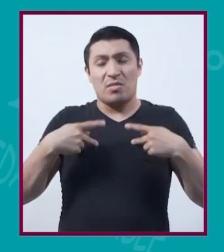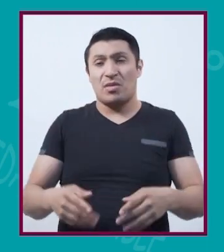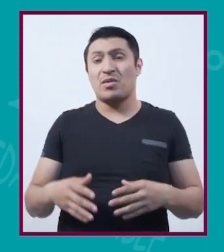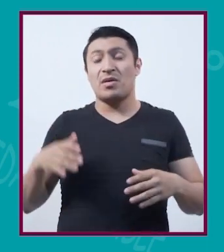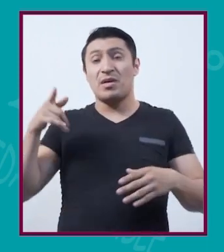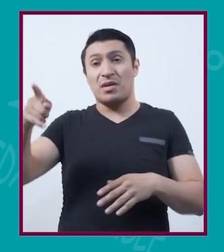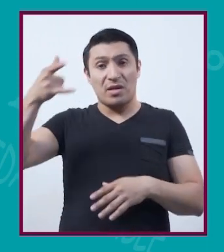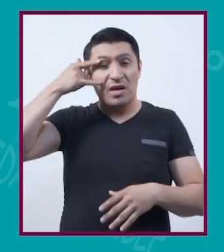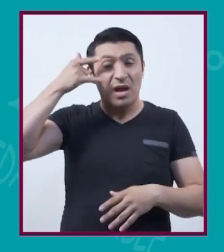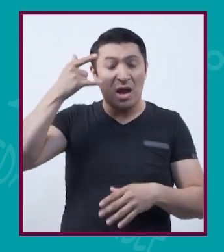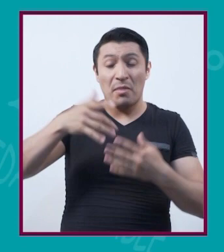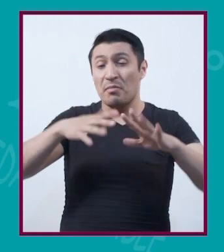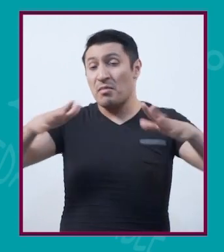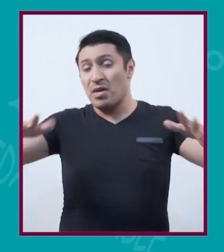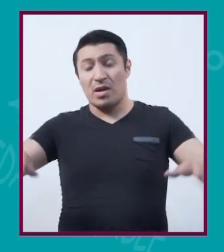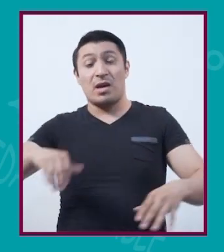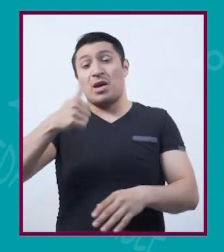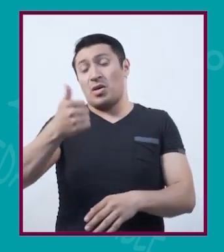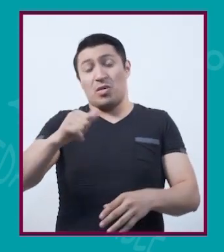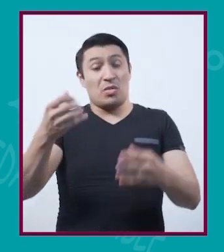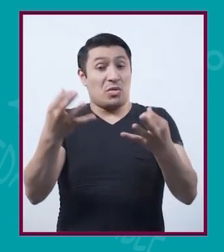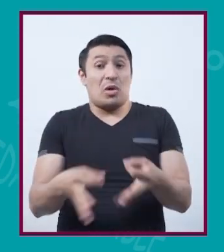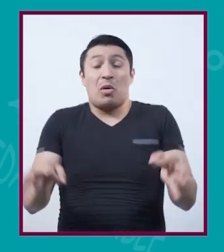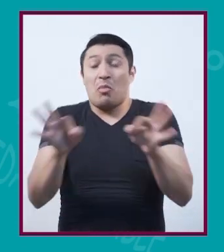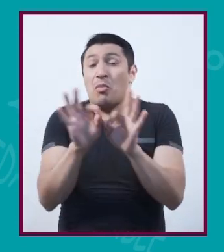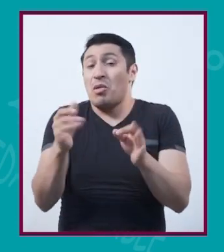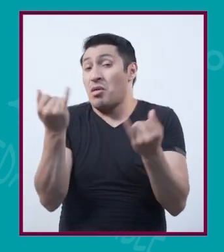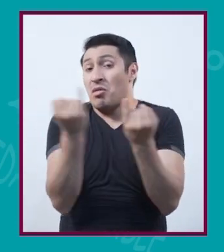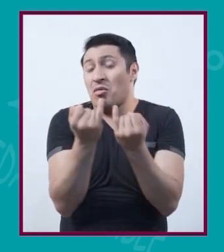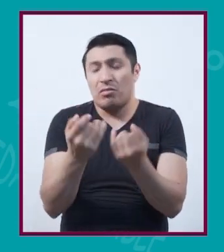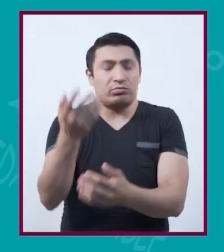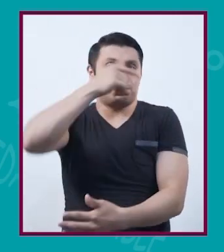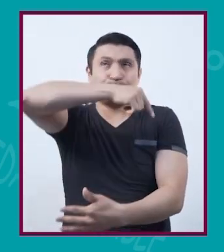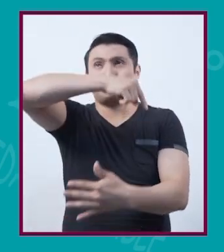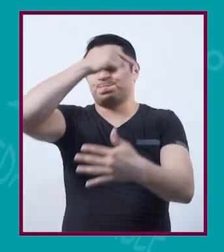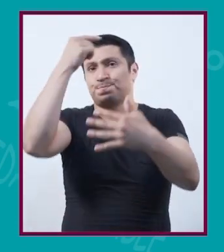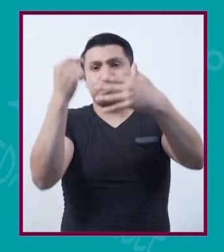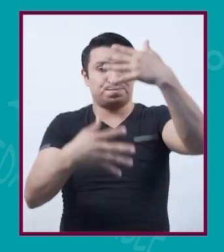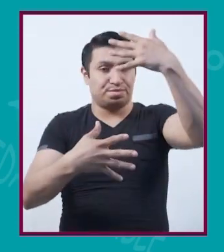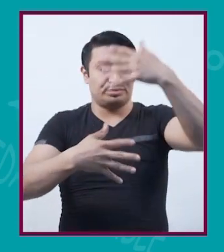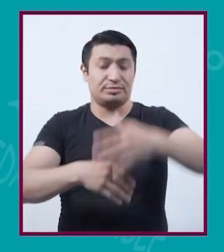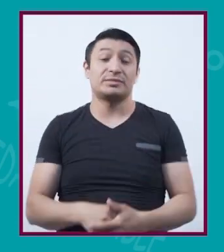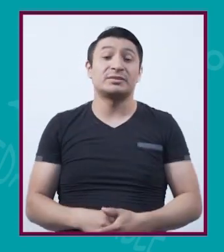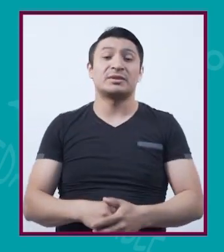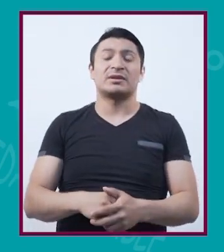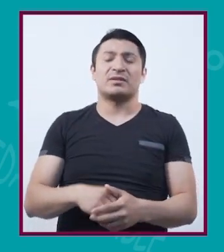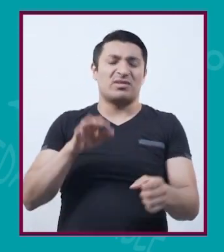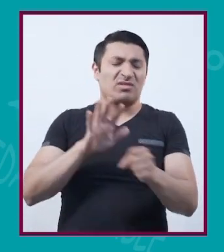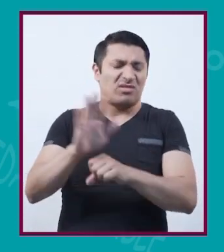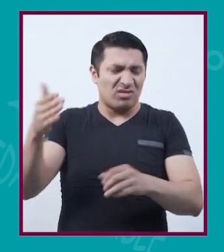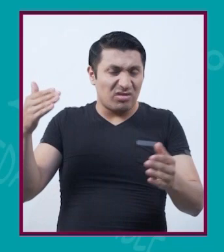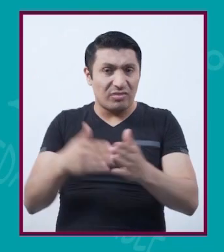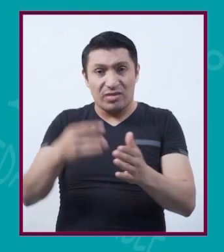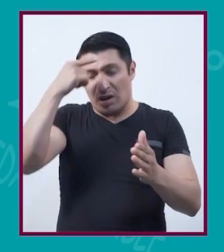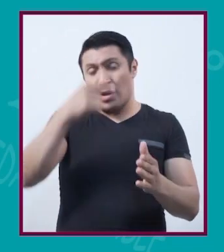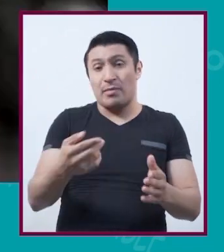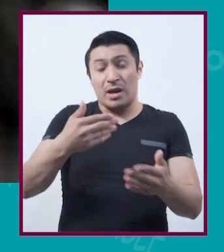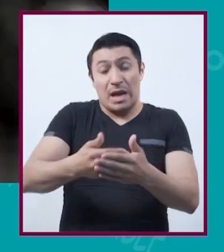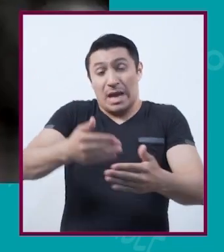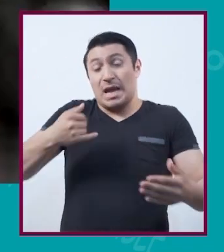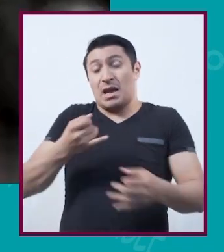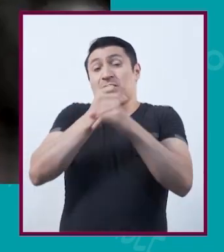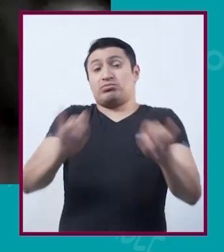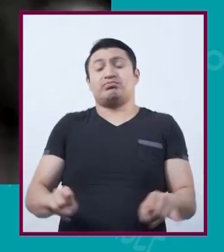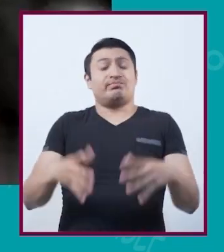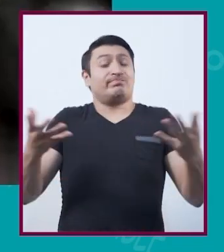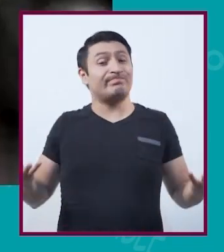realidad, esa es la respuesta a esta pregunta sería exactamente la misma. O